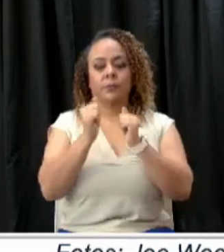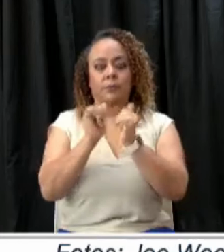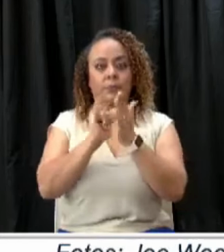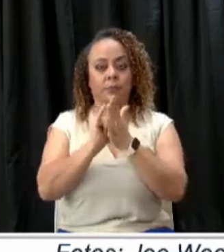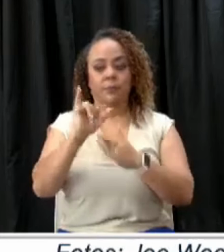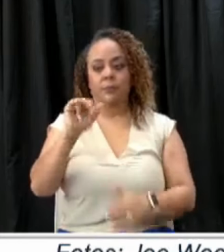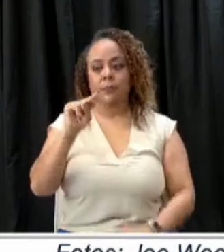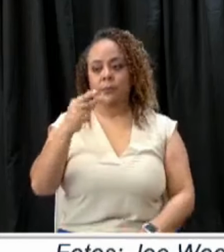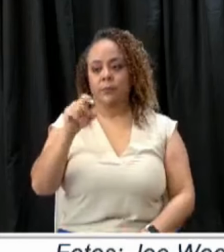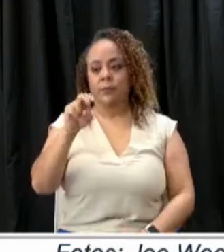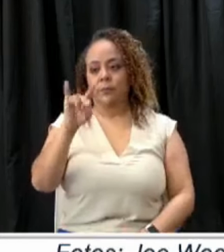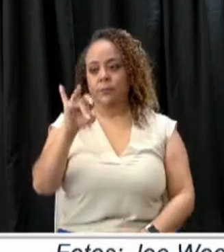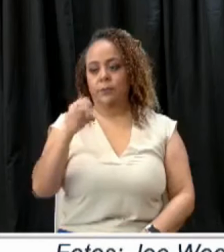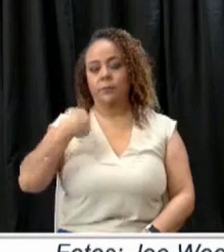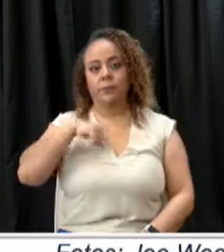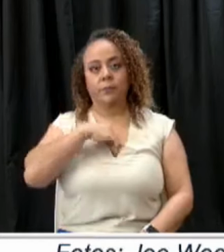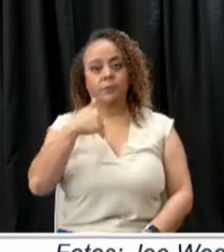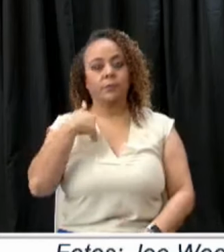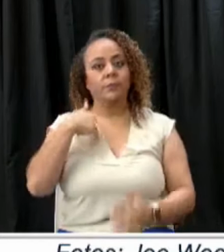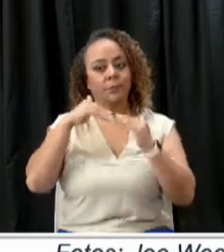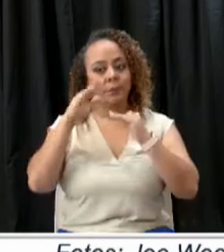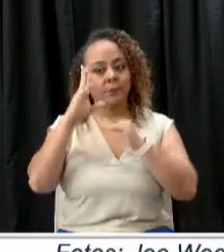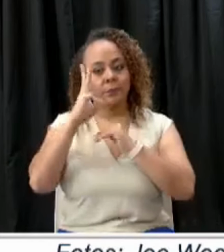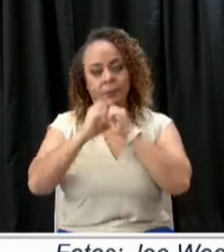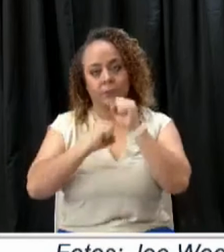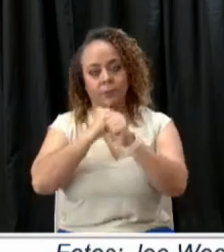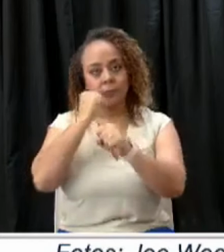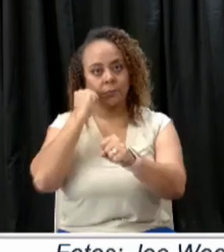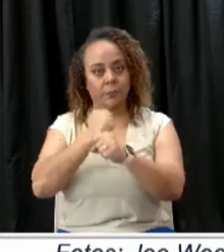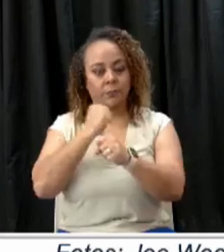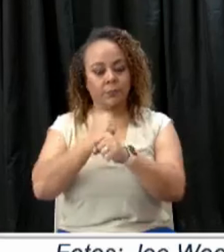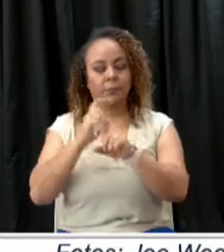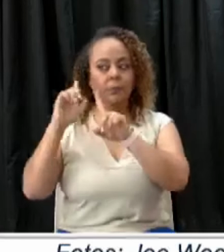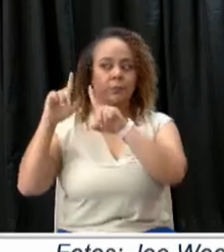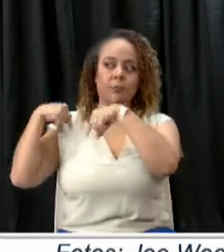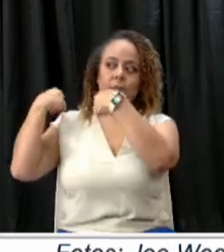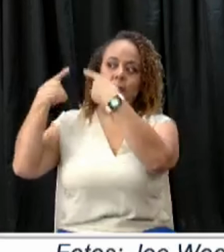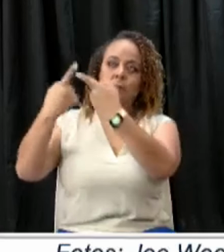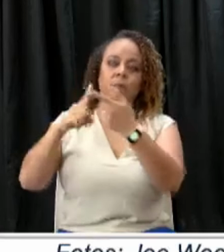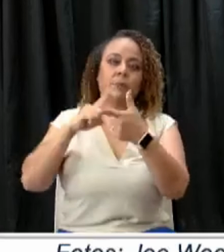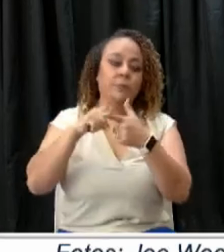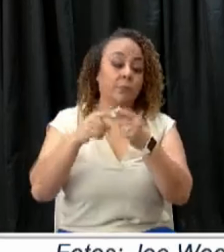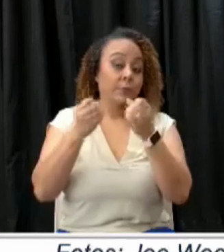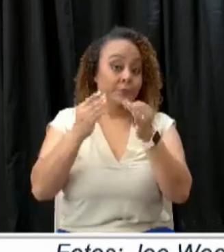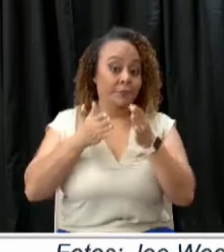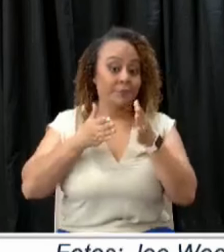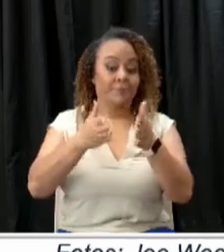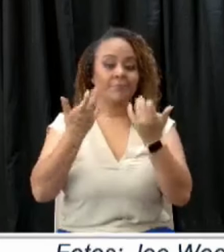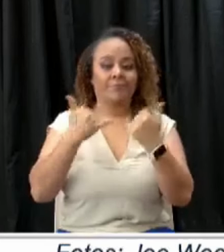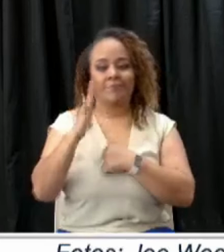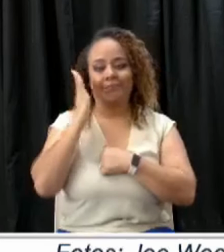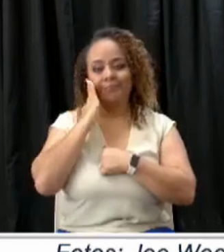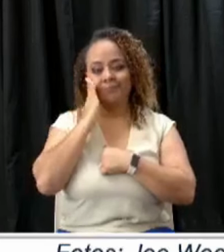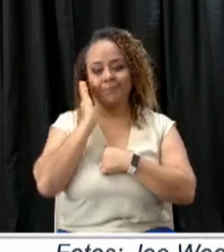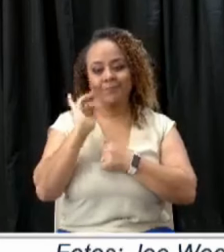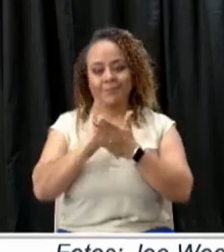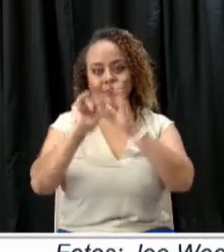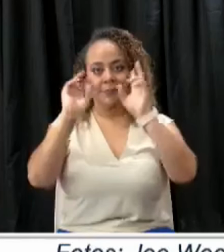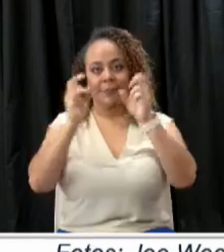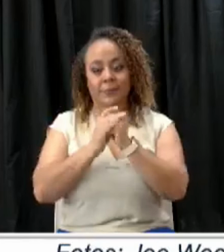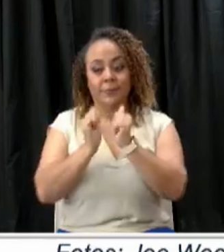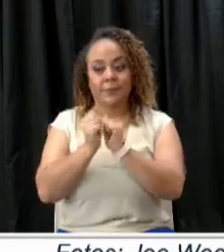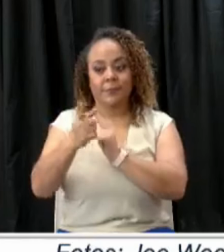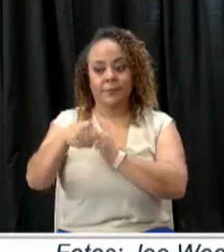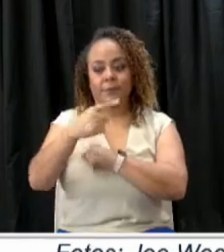ingenio llevamos más de 6 años de estar trabajando, entonces es mucho camino recorrido en este tema. Con ellos